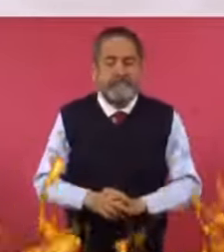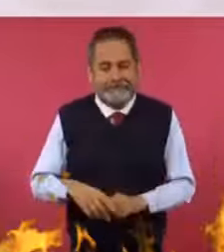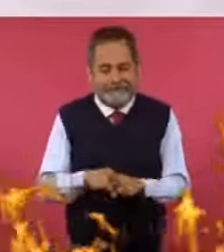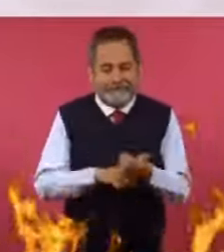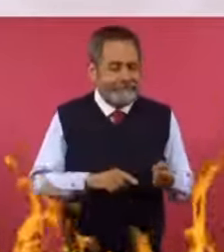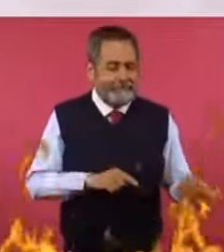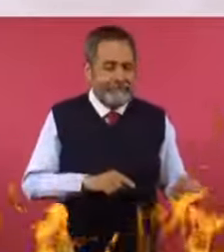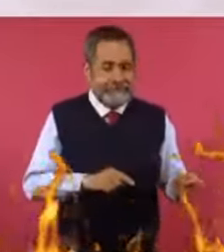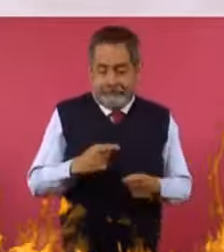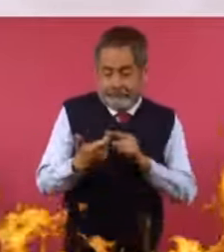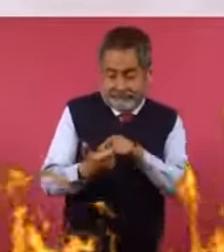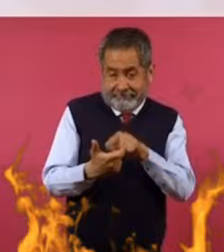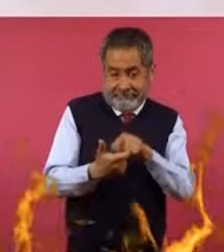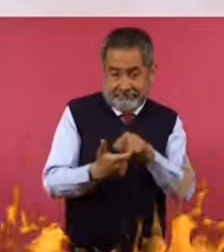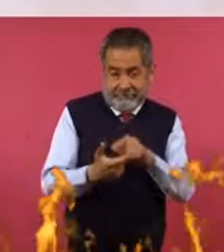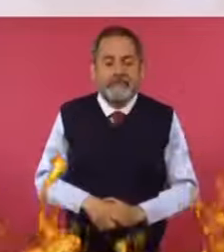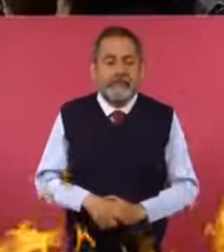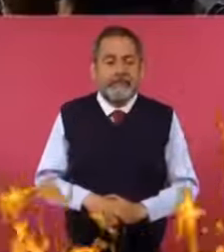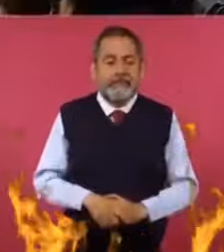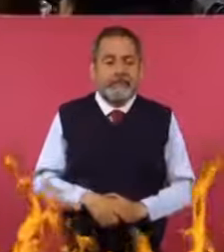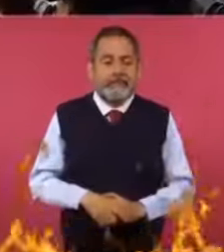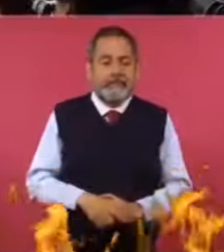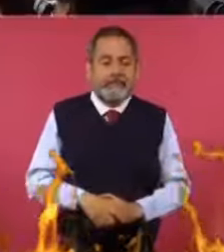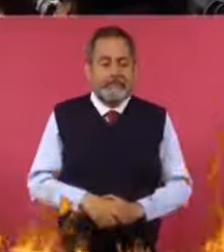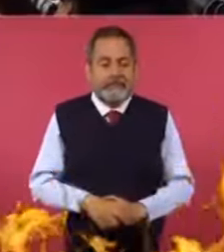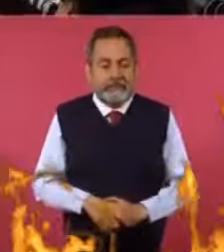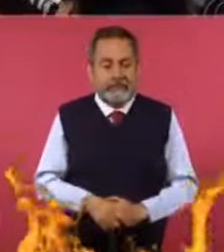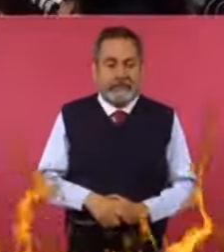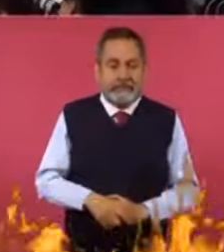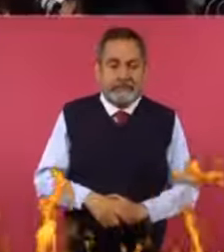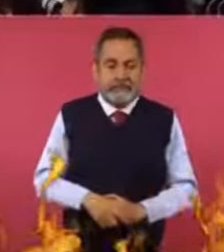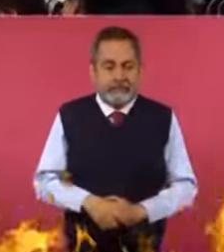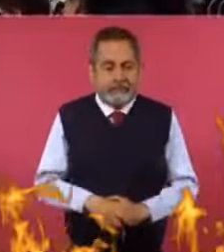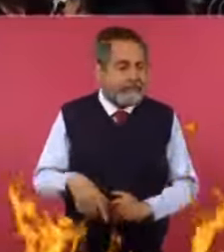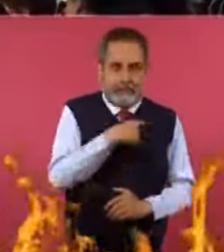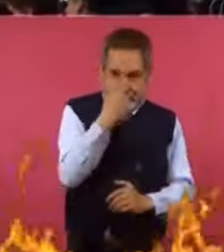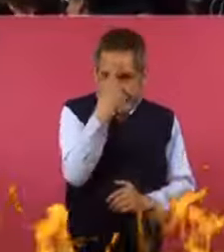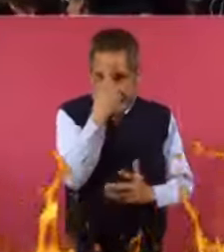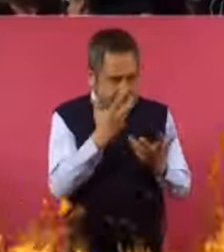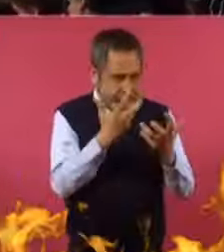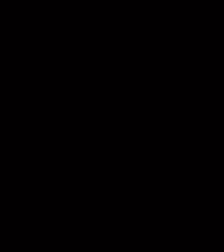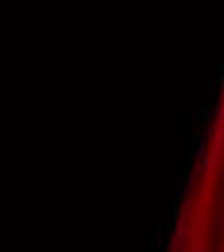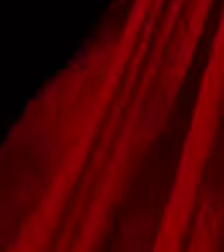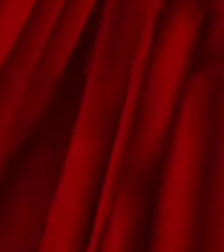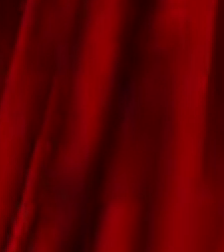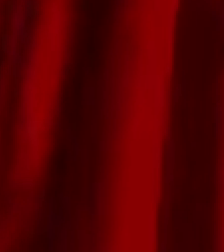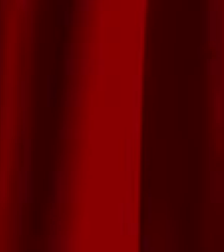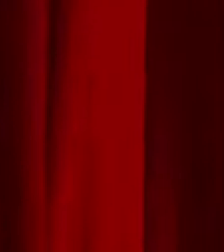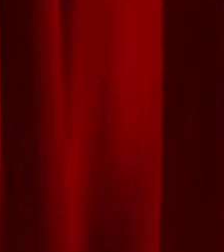Es la mamá y el papá del diablo. Es que lleva el fanatismo a lo irracional.